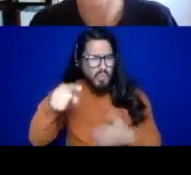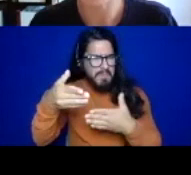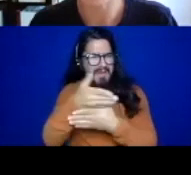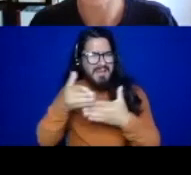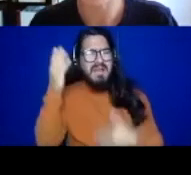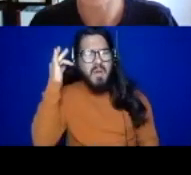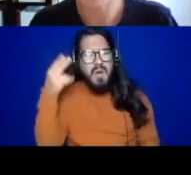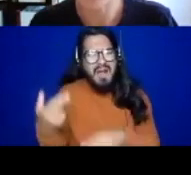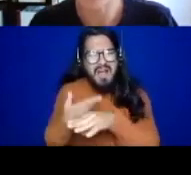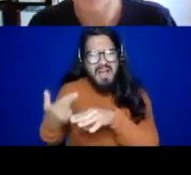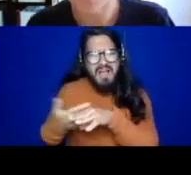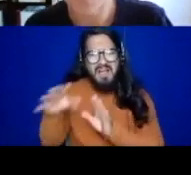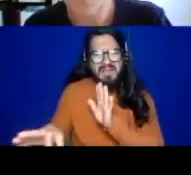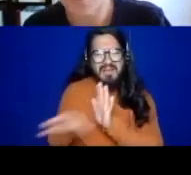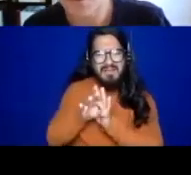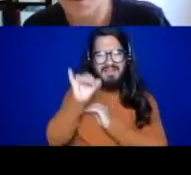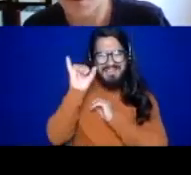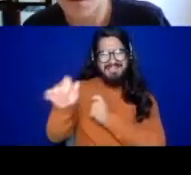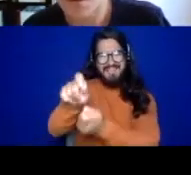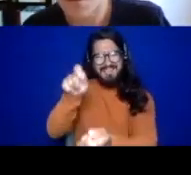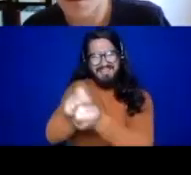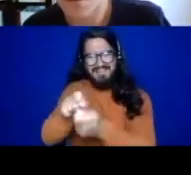LastPass. ¿Pueden compartir por qué están usando ese software?